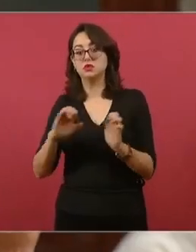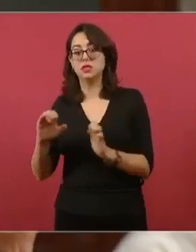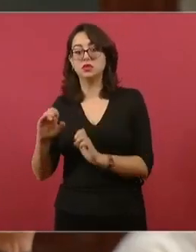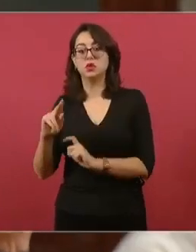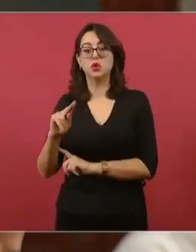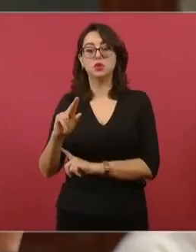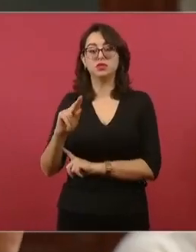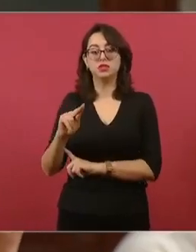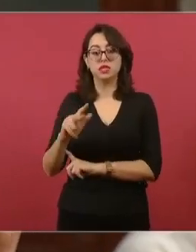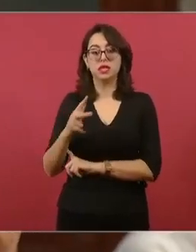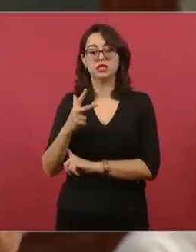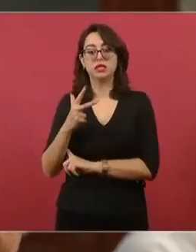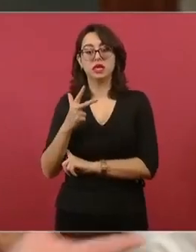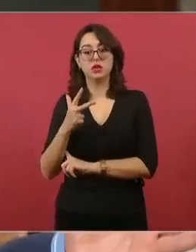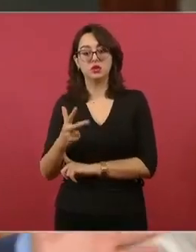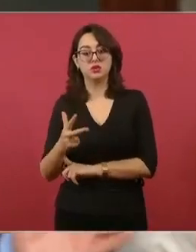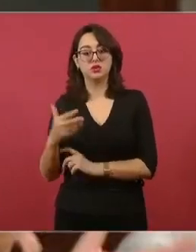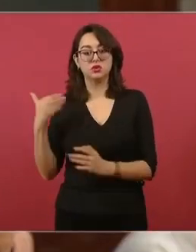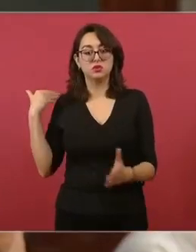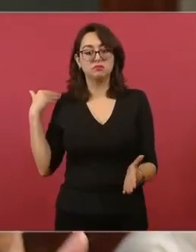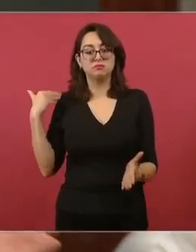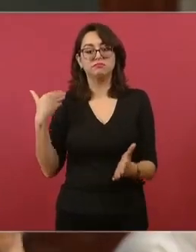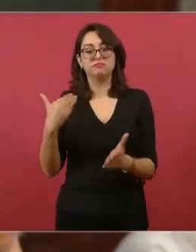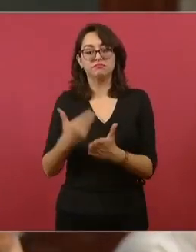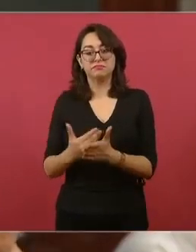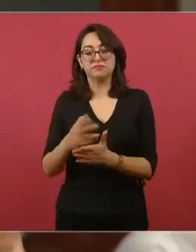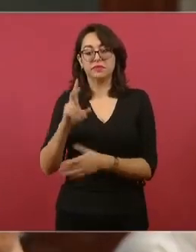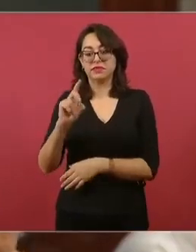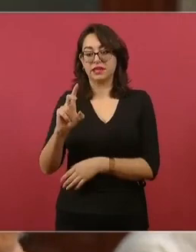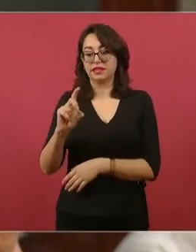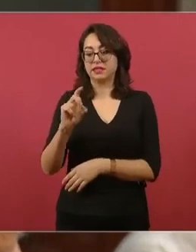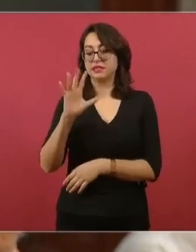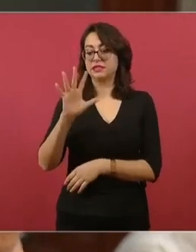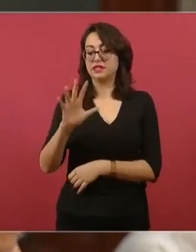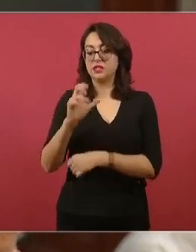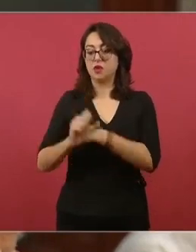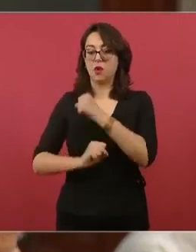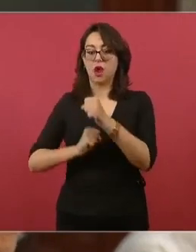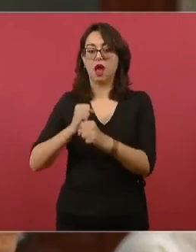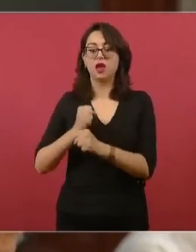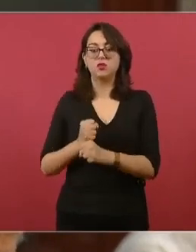lleva 35 años de lucha, contándolos desde hoy hasta ahorita.